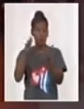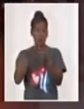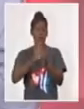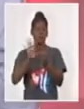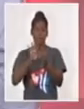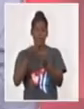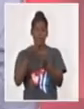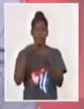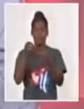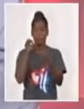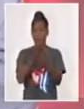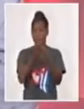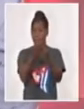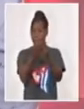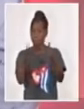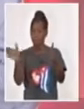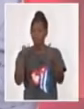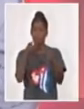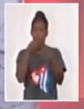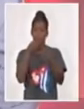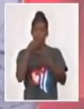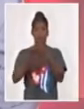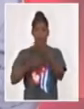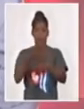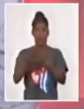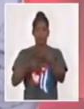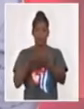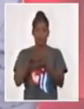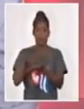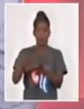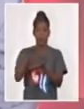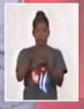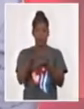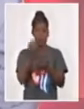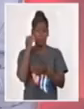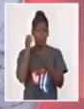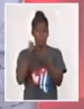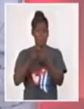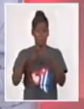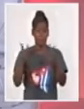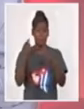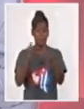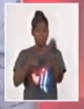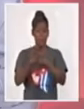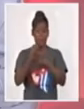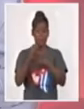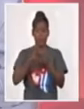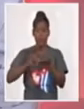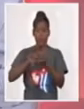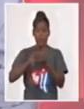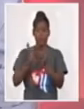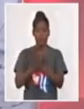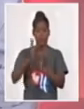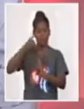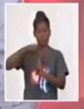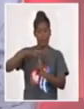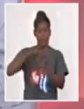QR, y las mayores ventas en este momento se han realizado en la provincia de Matanza, que